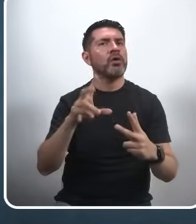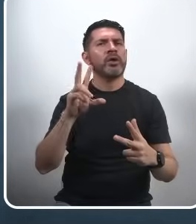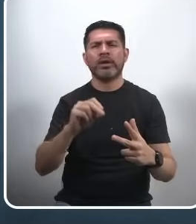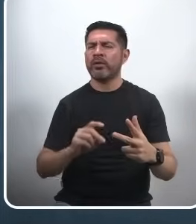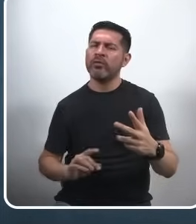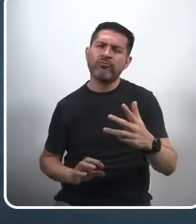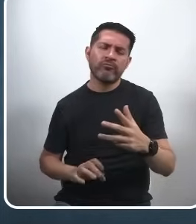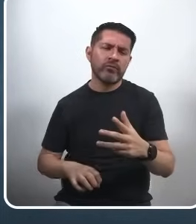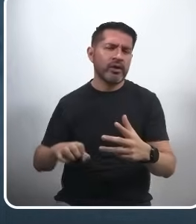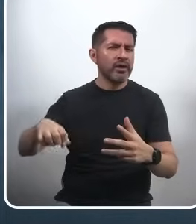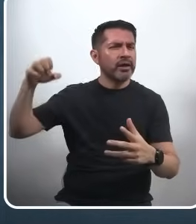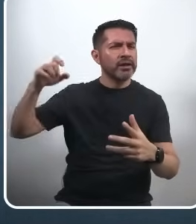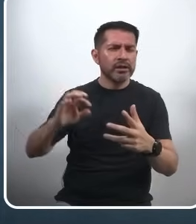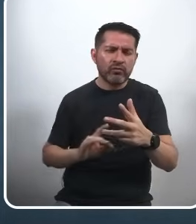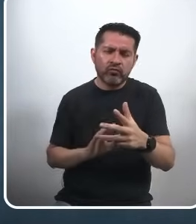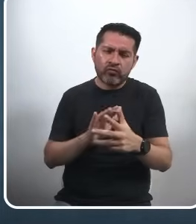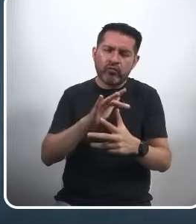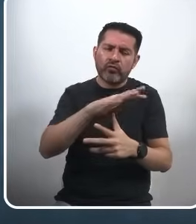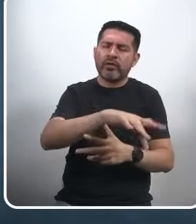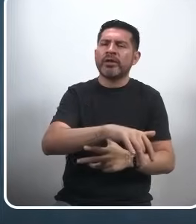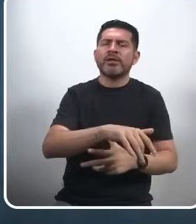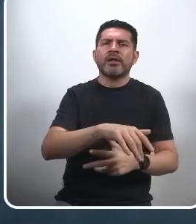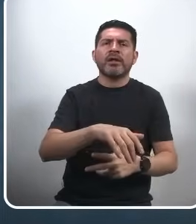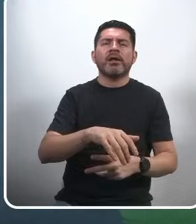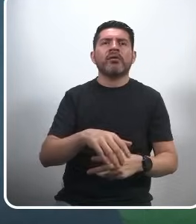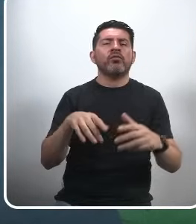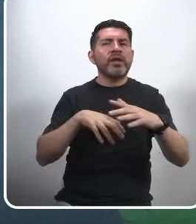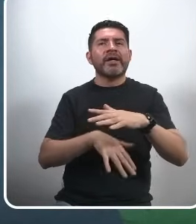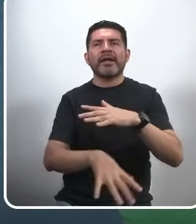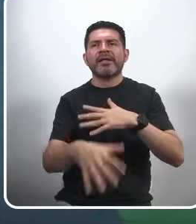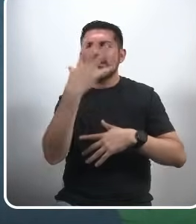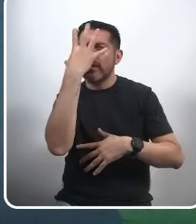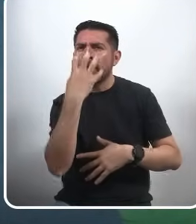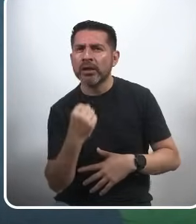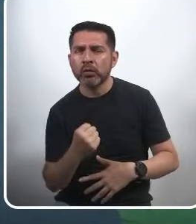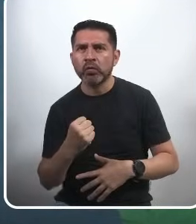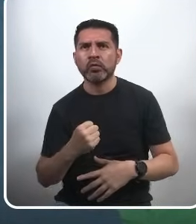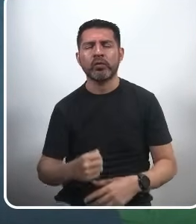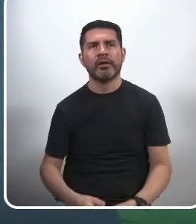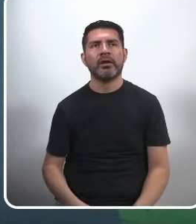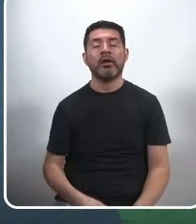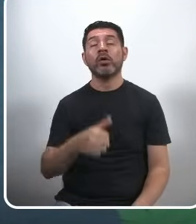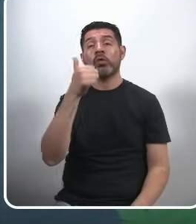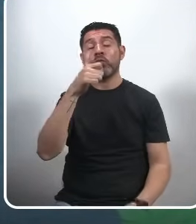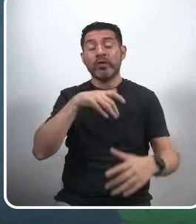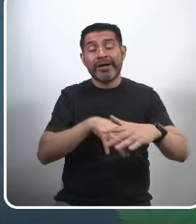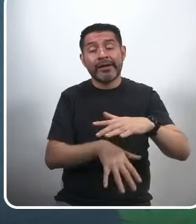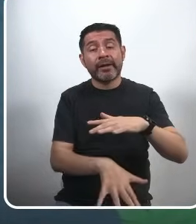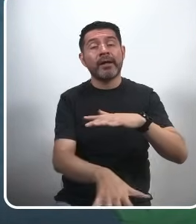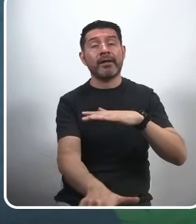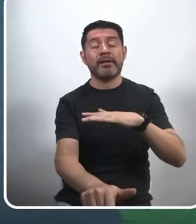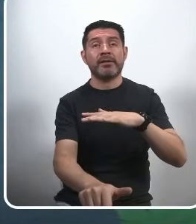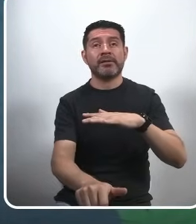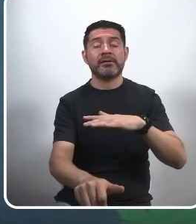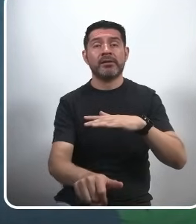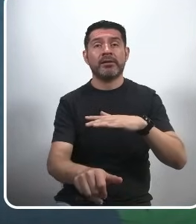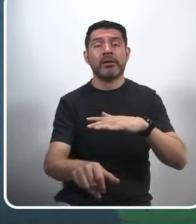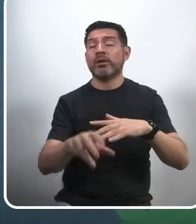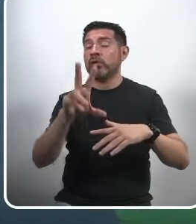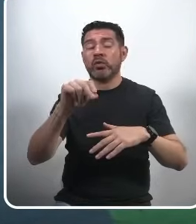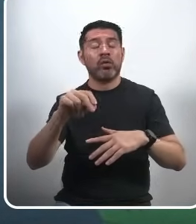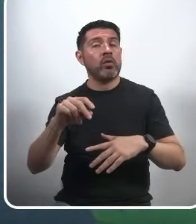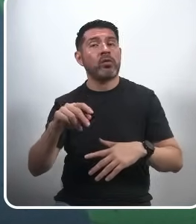amarga y cause dificultades y corrompa a muchos. Okay. Una raíz es algo invisible